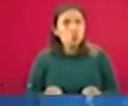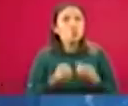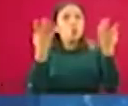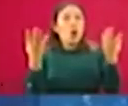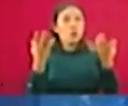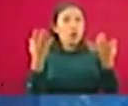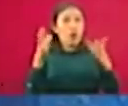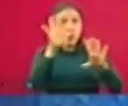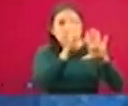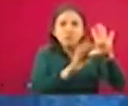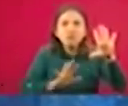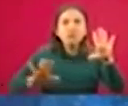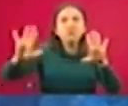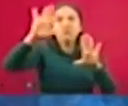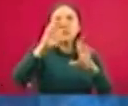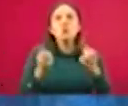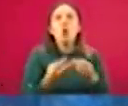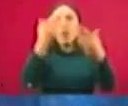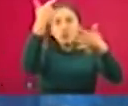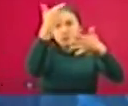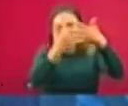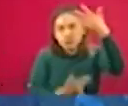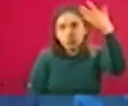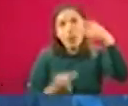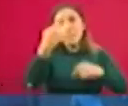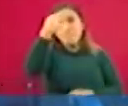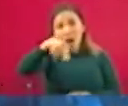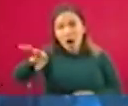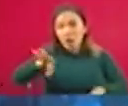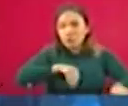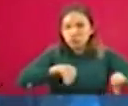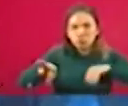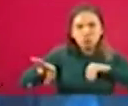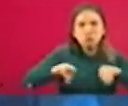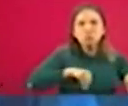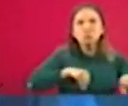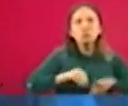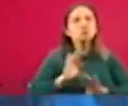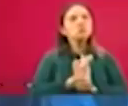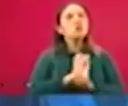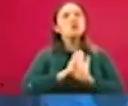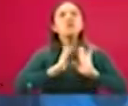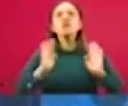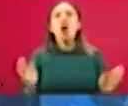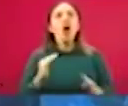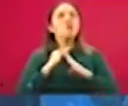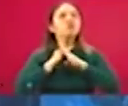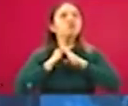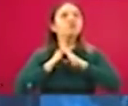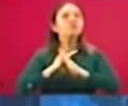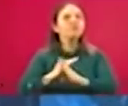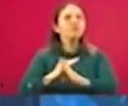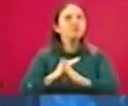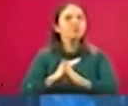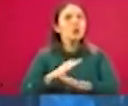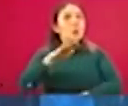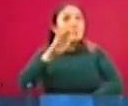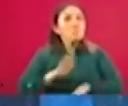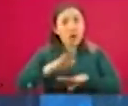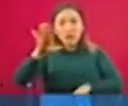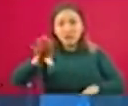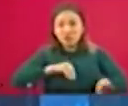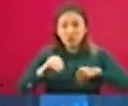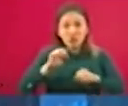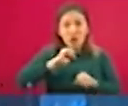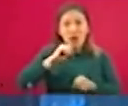serológicas. Y esto lo digo porque ya empezamos a ver que en México aparecen servicios de laboratorios privados